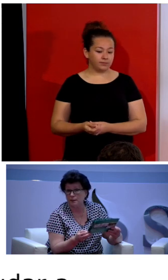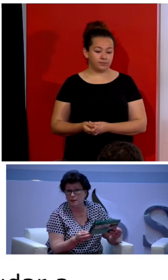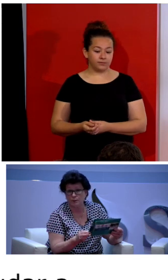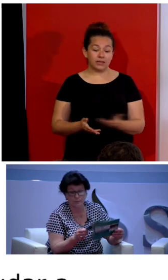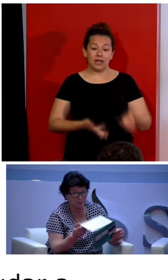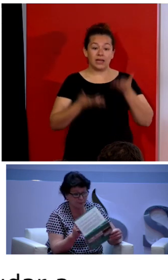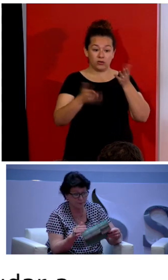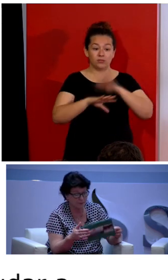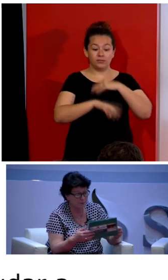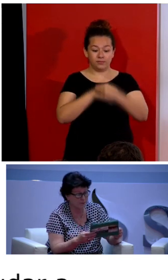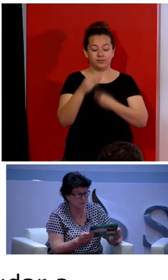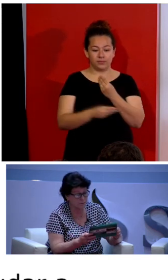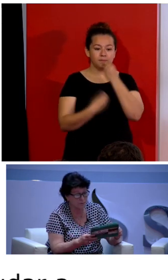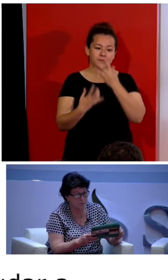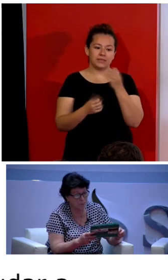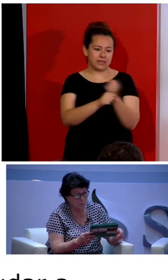entre ellos.